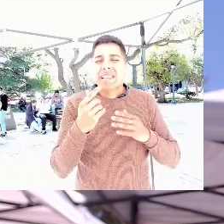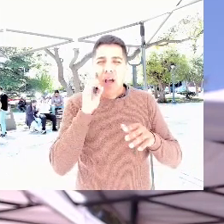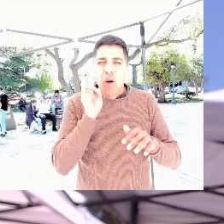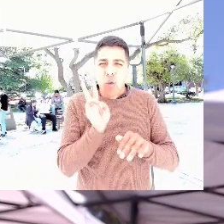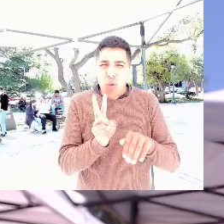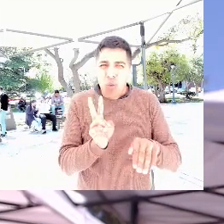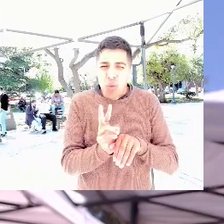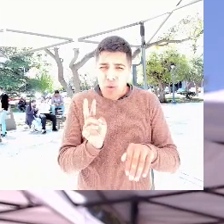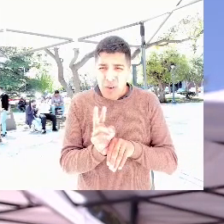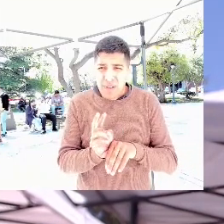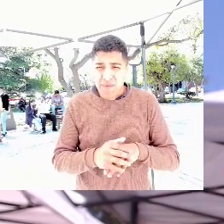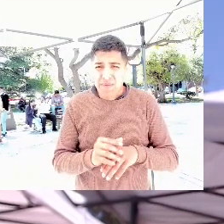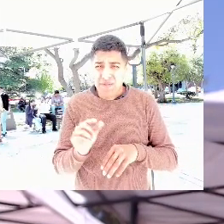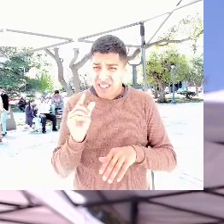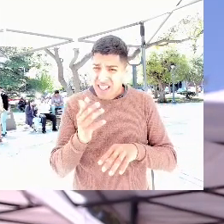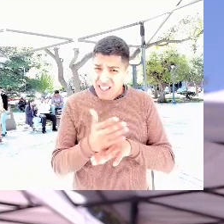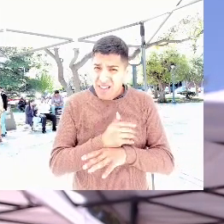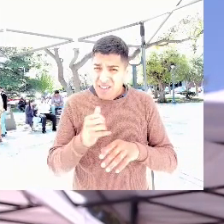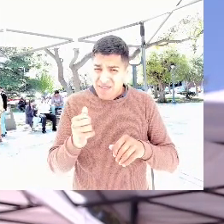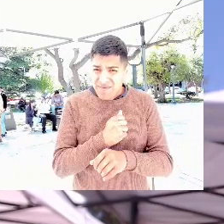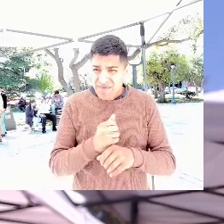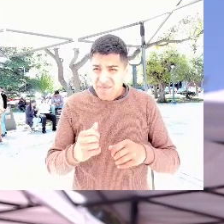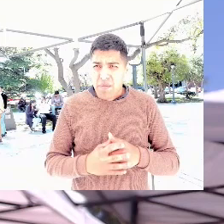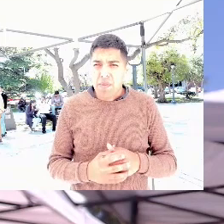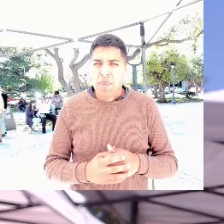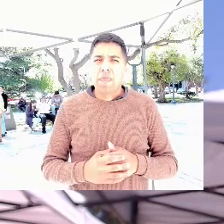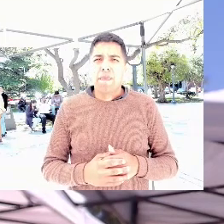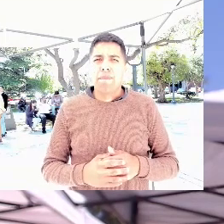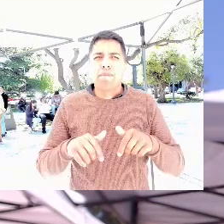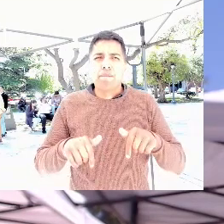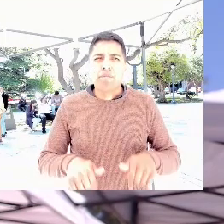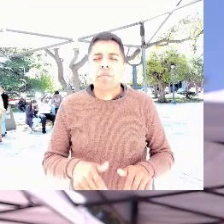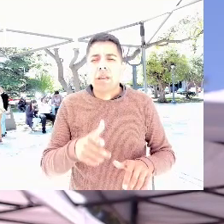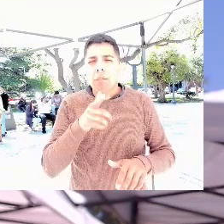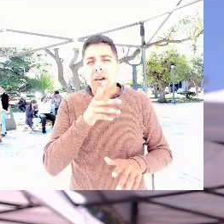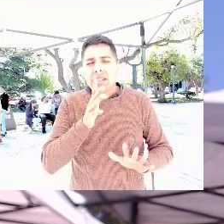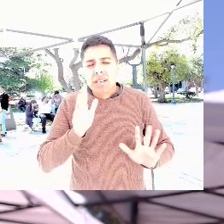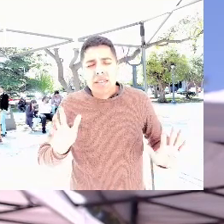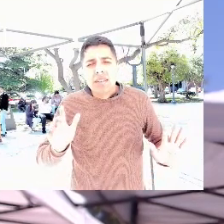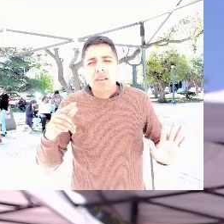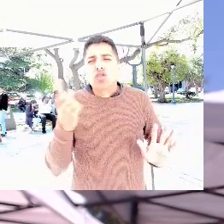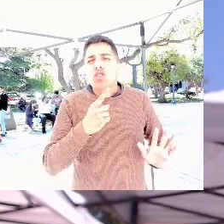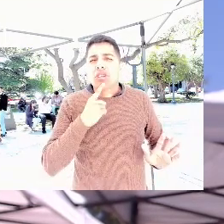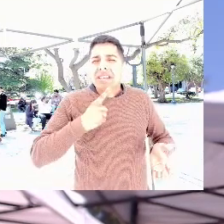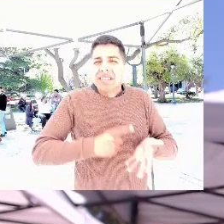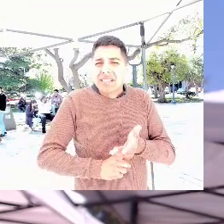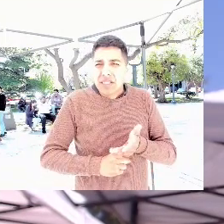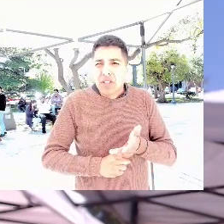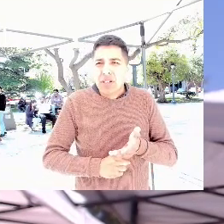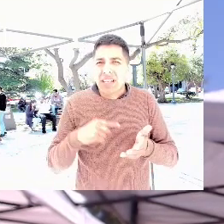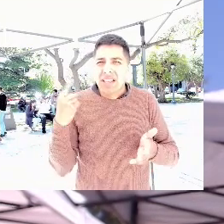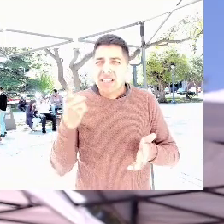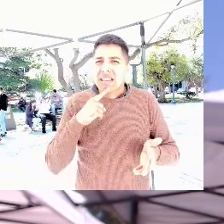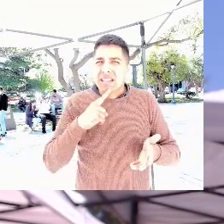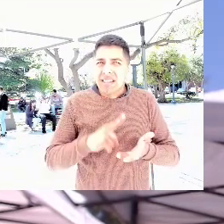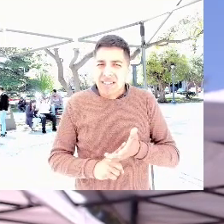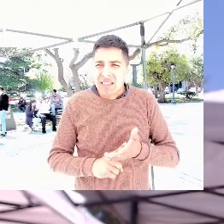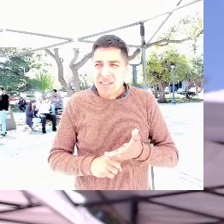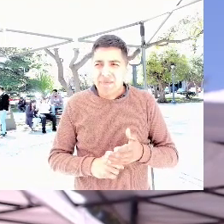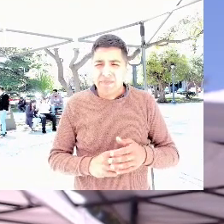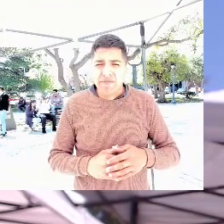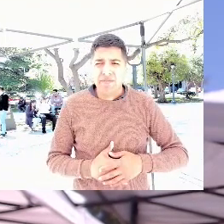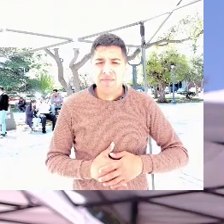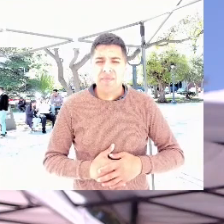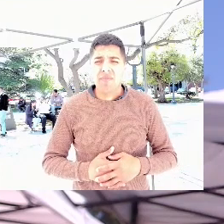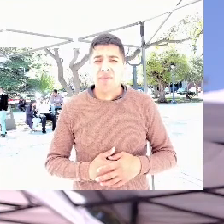que nosotros acabamos de aprobar. Me parece que la coherencia, la decisión de ser coherente, me parece que es lo que ha